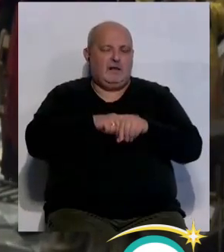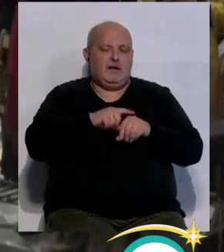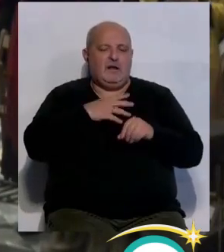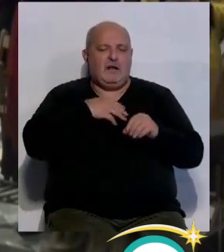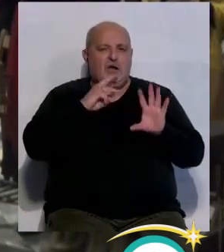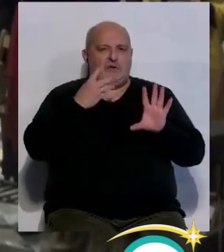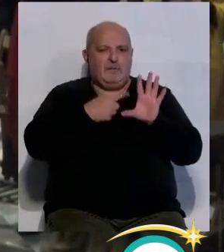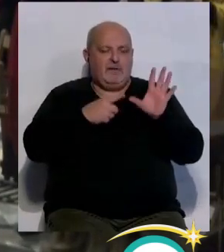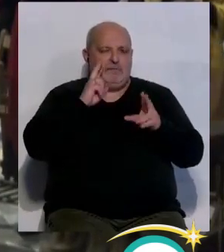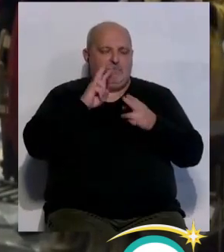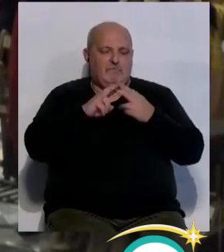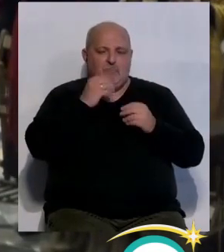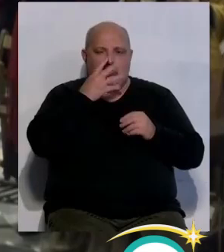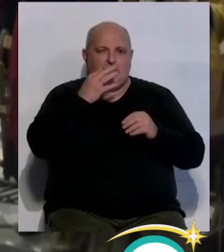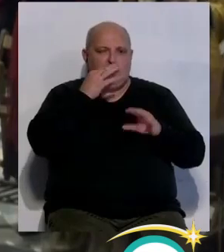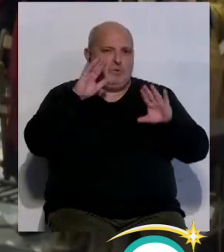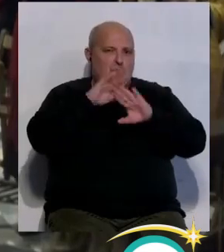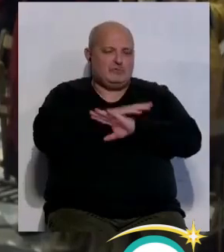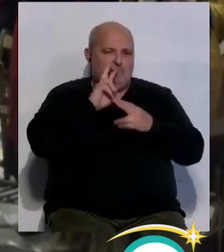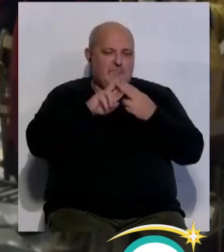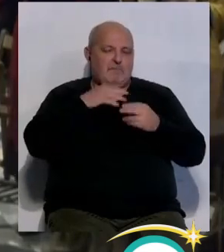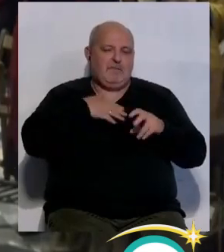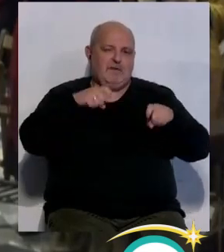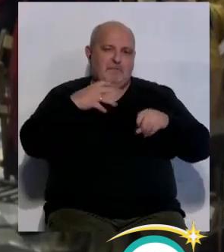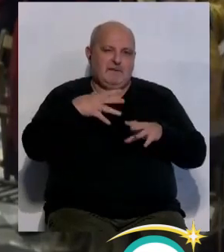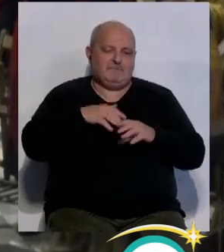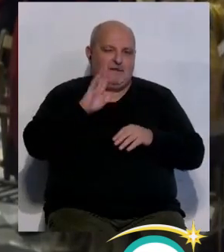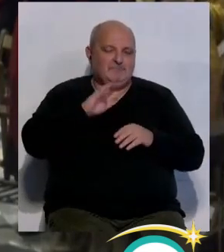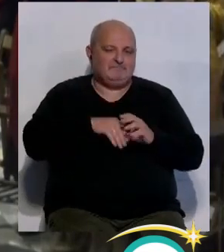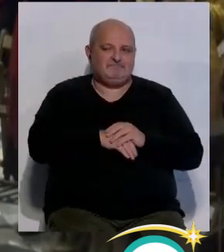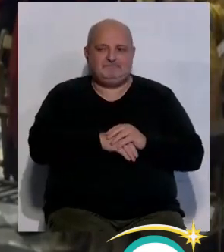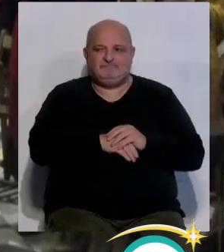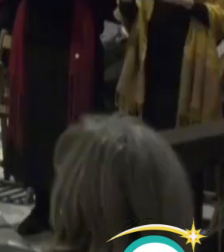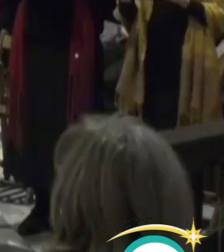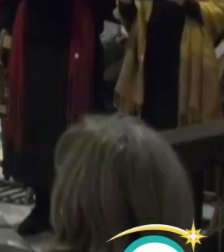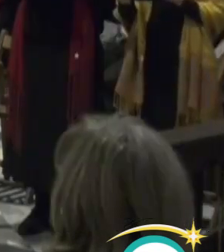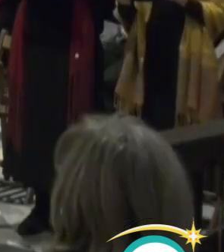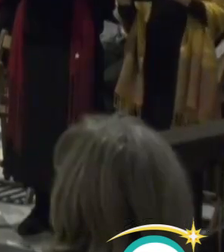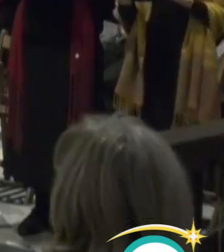las 2:30 de la tarde. Que pasen una buena noche y descansen. Adiós.